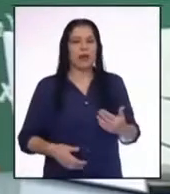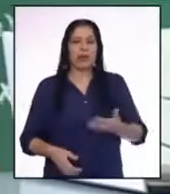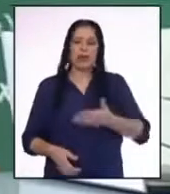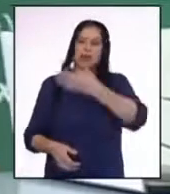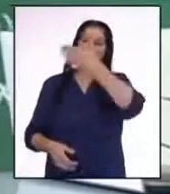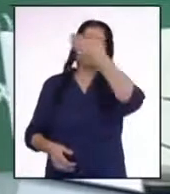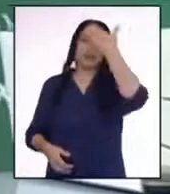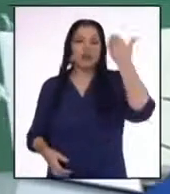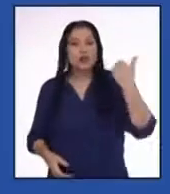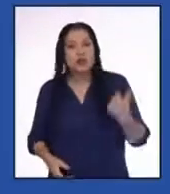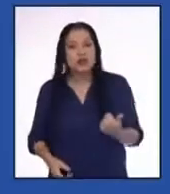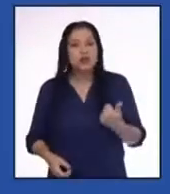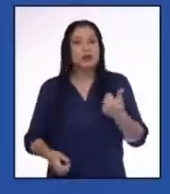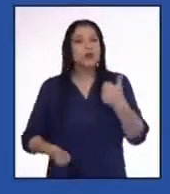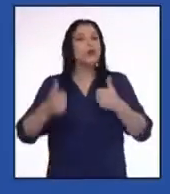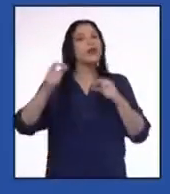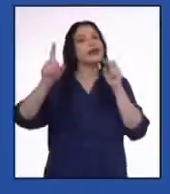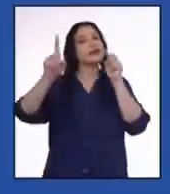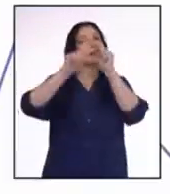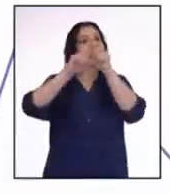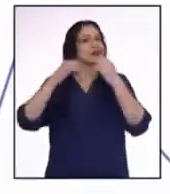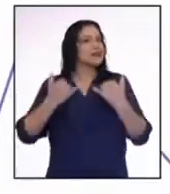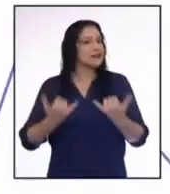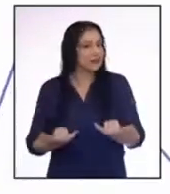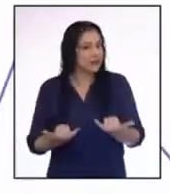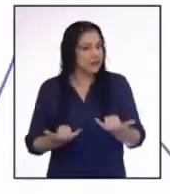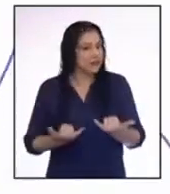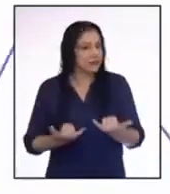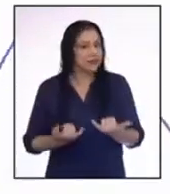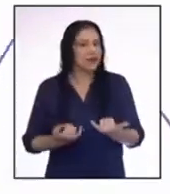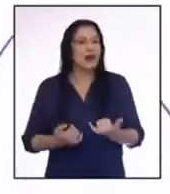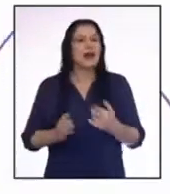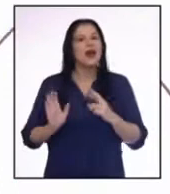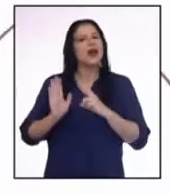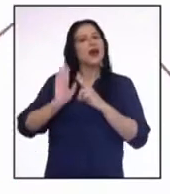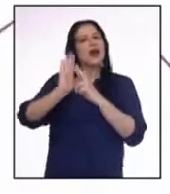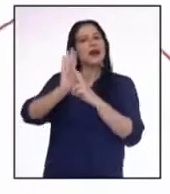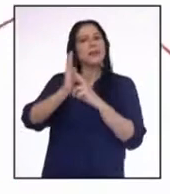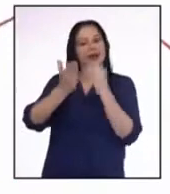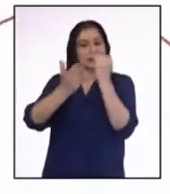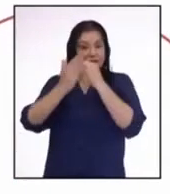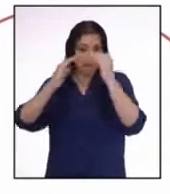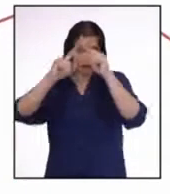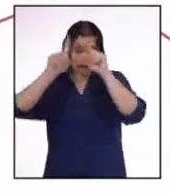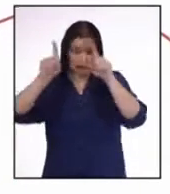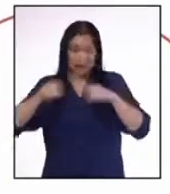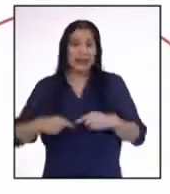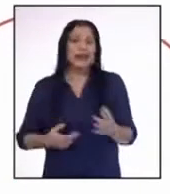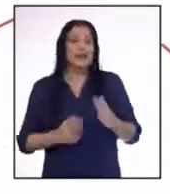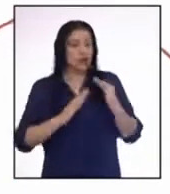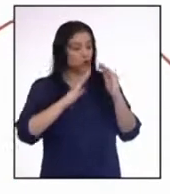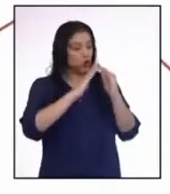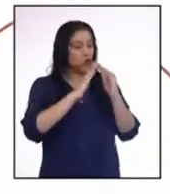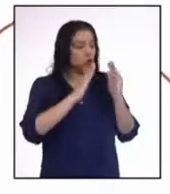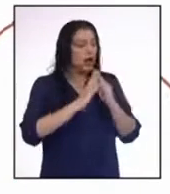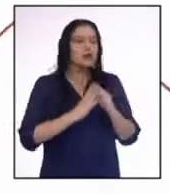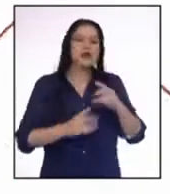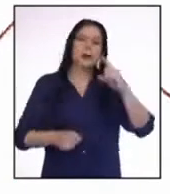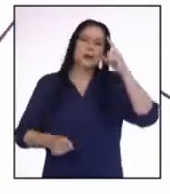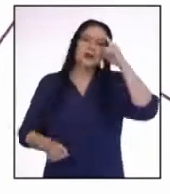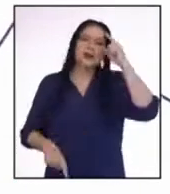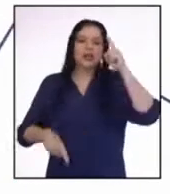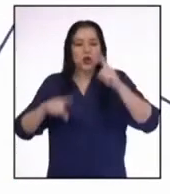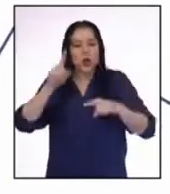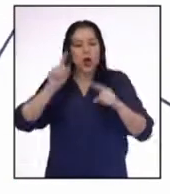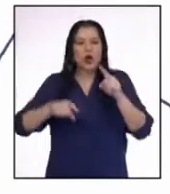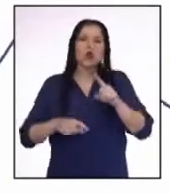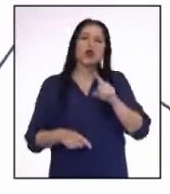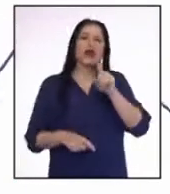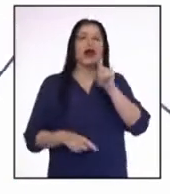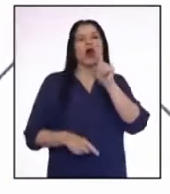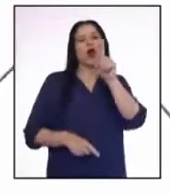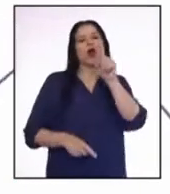No olvidemos nuestro reto. Representa el plano de tu casa en una hoja considerando alguna